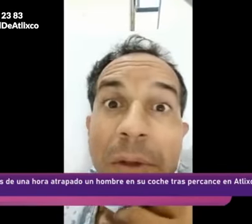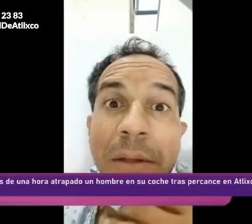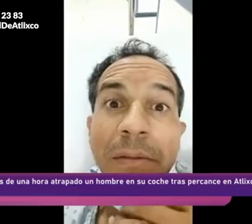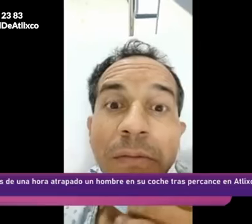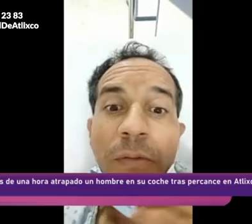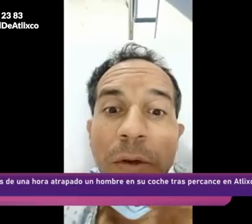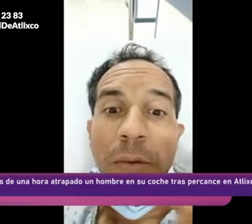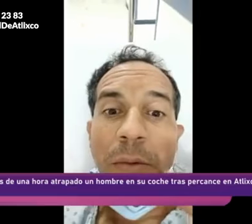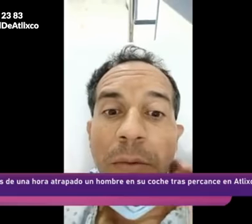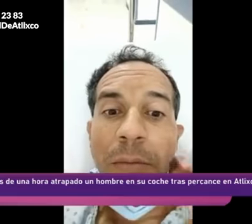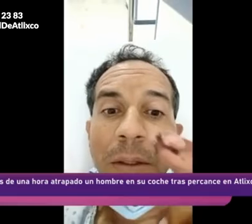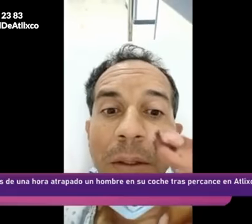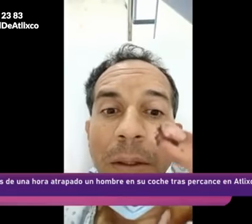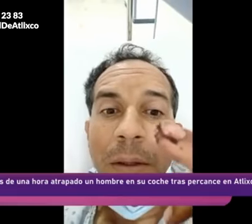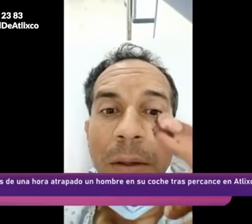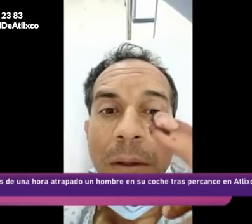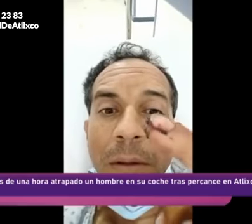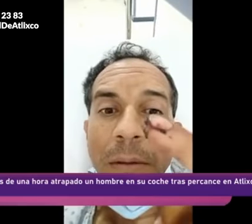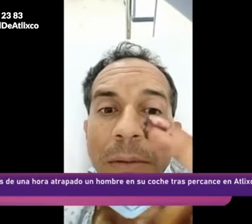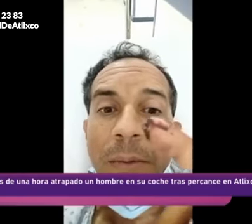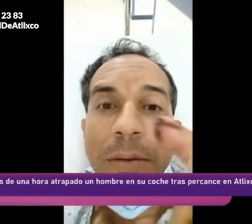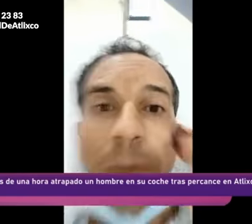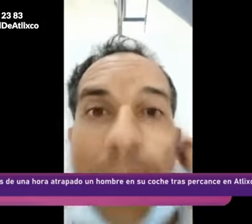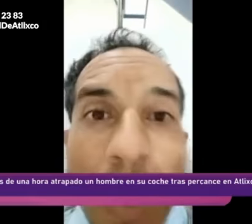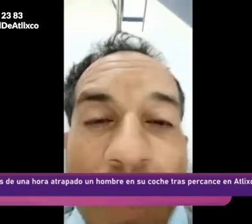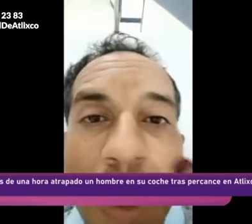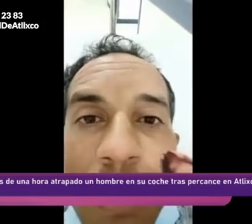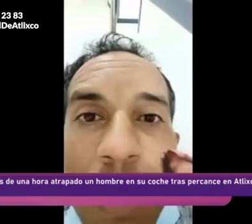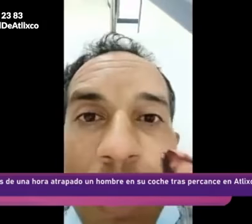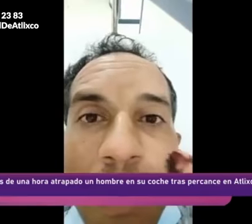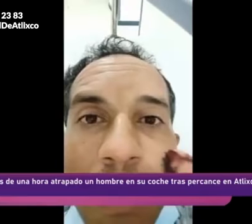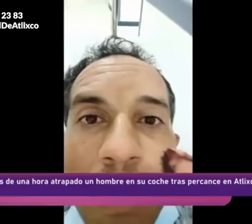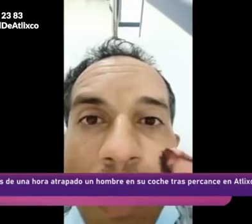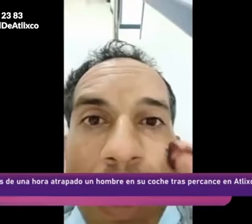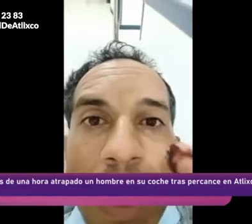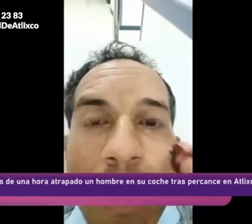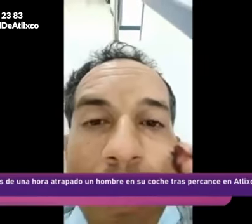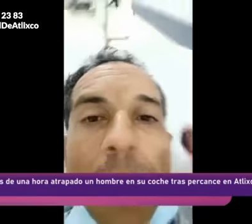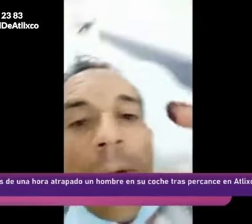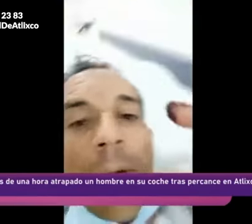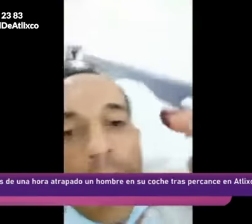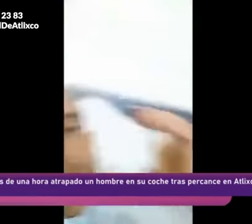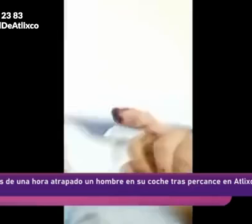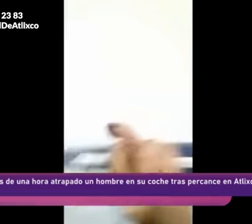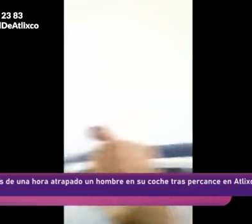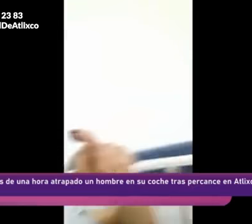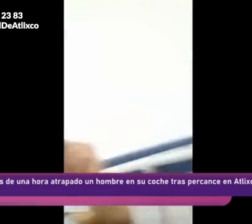Pues estoy bien. Fue como, miren, nomás me cosieron el dedo